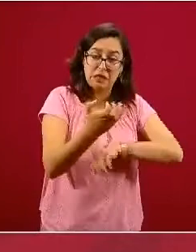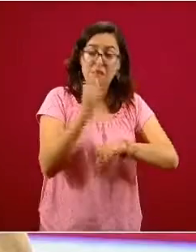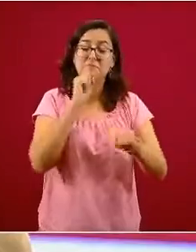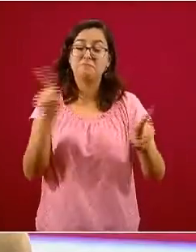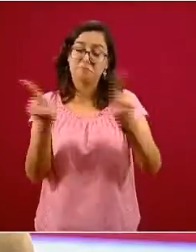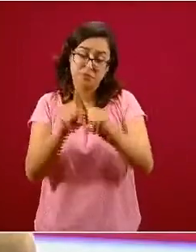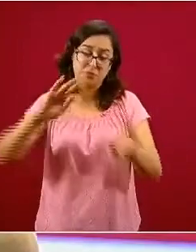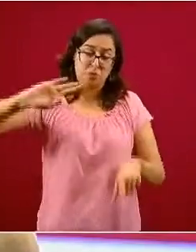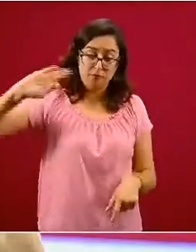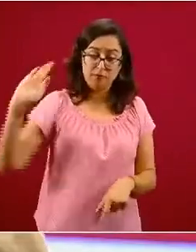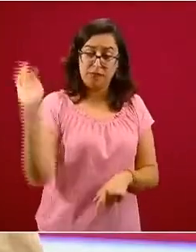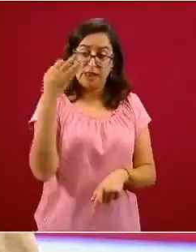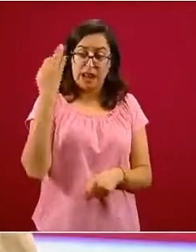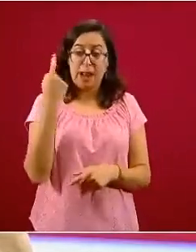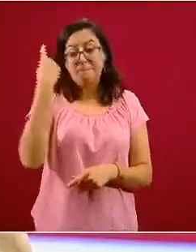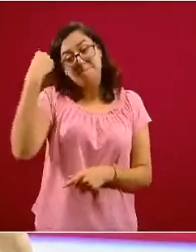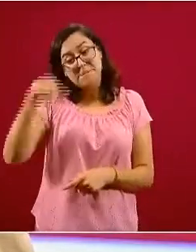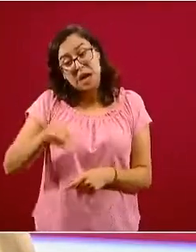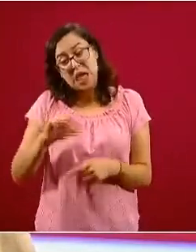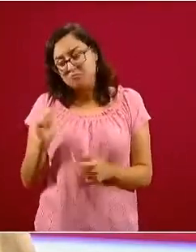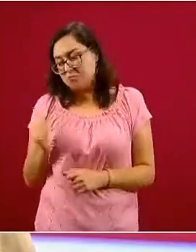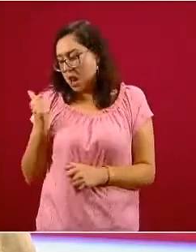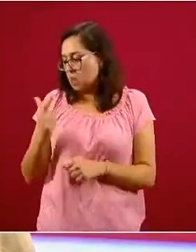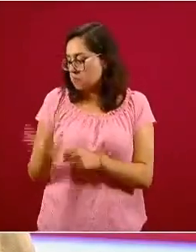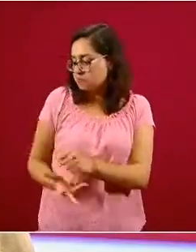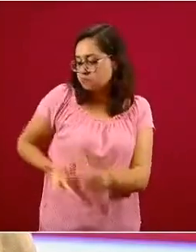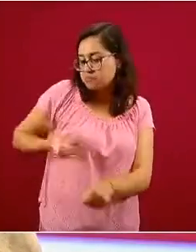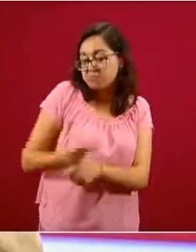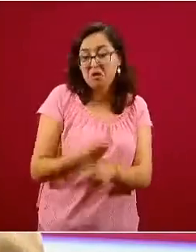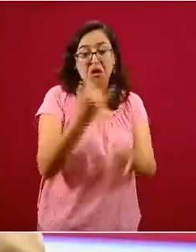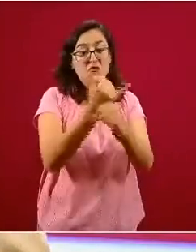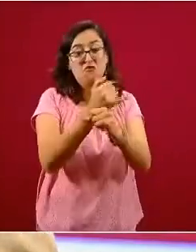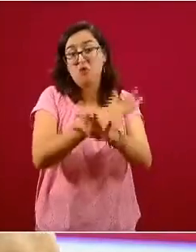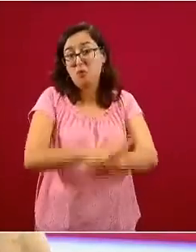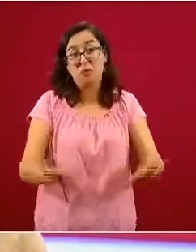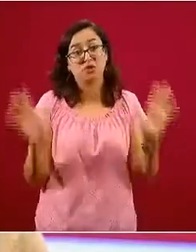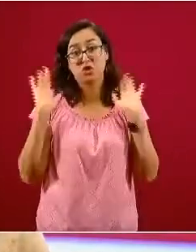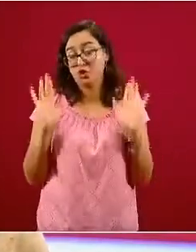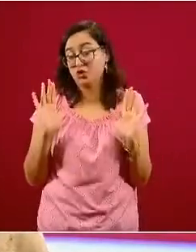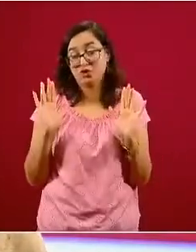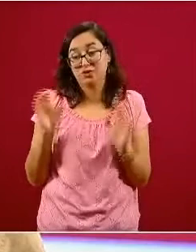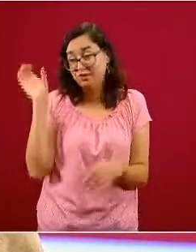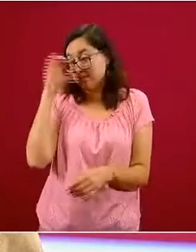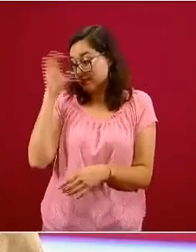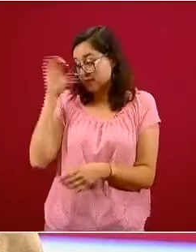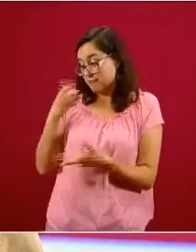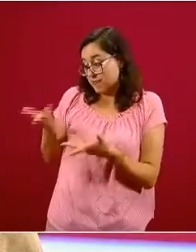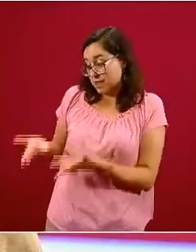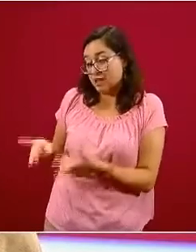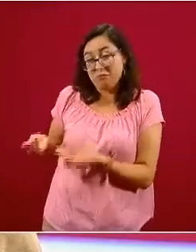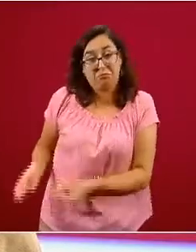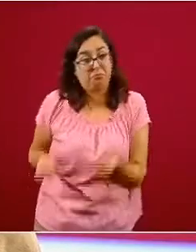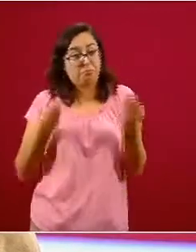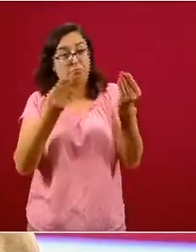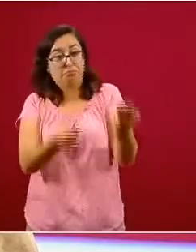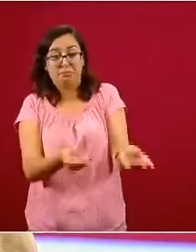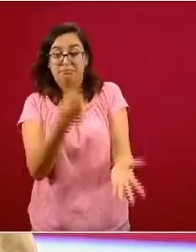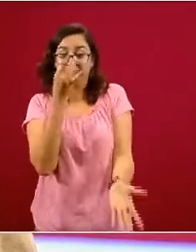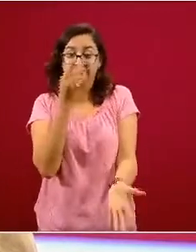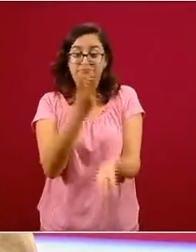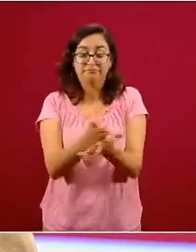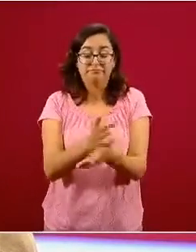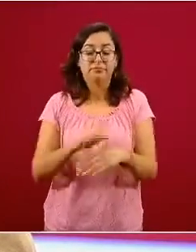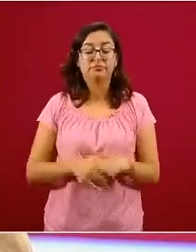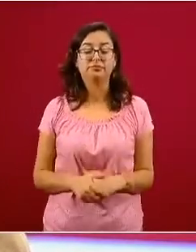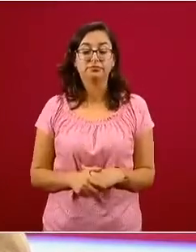federal para brindar algunos de los elementos técnicos y científicos que proceden precisamente del trabajo científico.